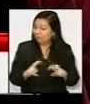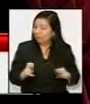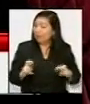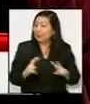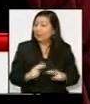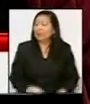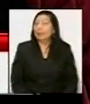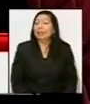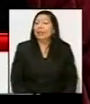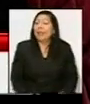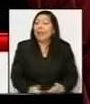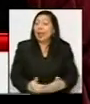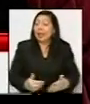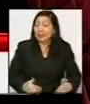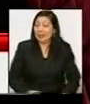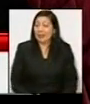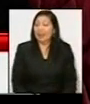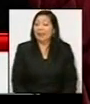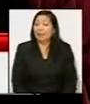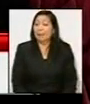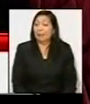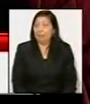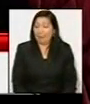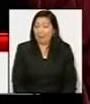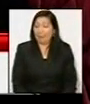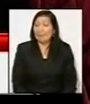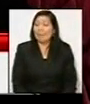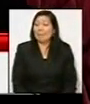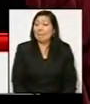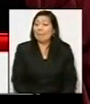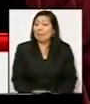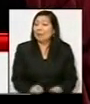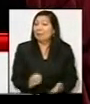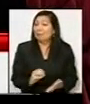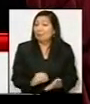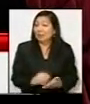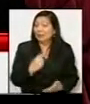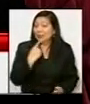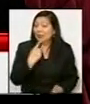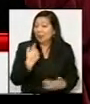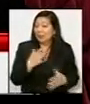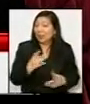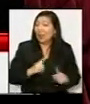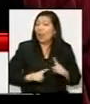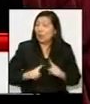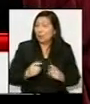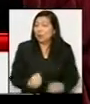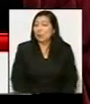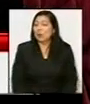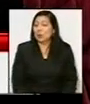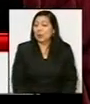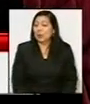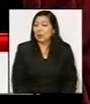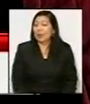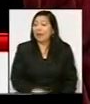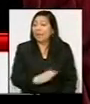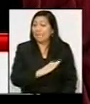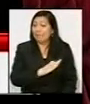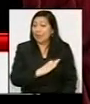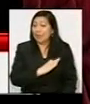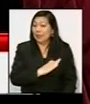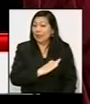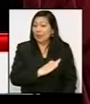preliminar preliminar y el mal oído presidenta ya en algunos casos la fiscalía